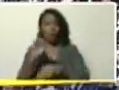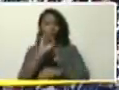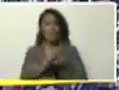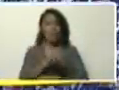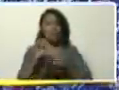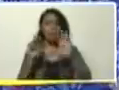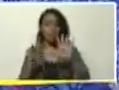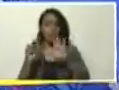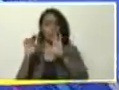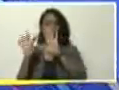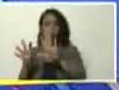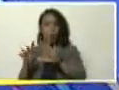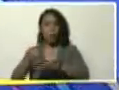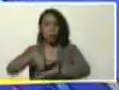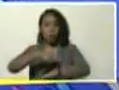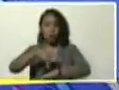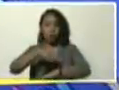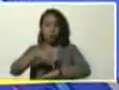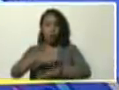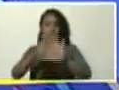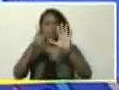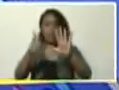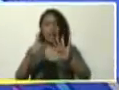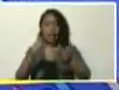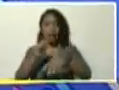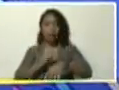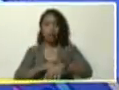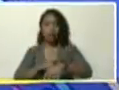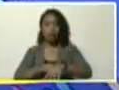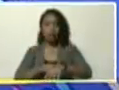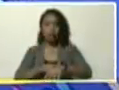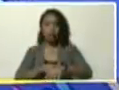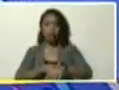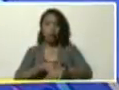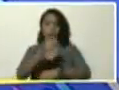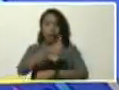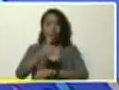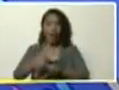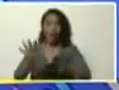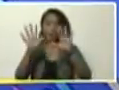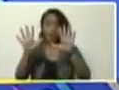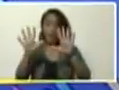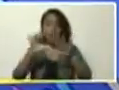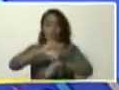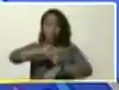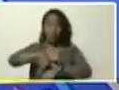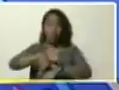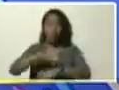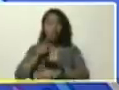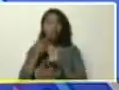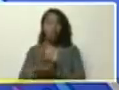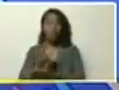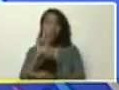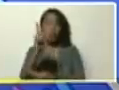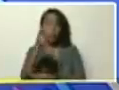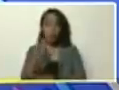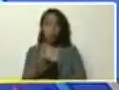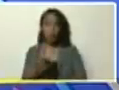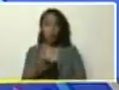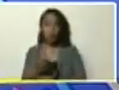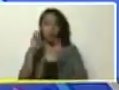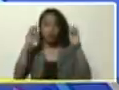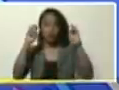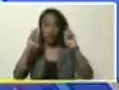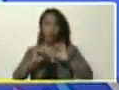379 por hora, 6 por minuto. Cada 10 segundos ha muerto una persona producto